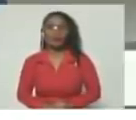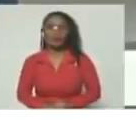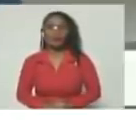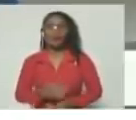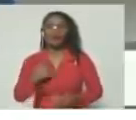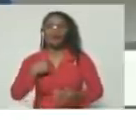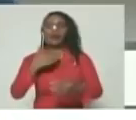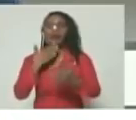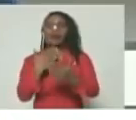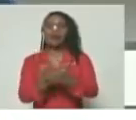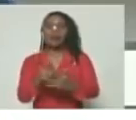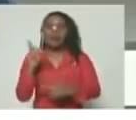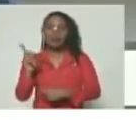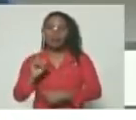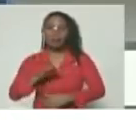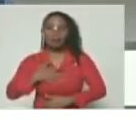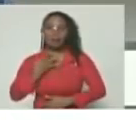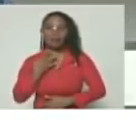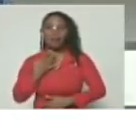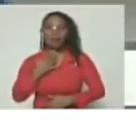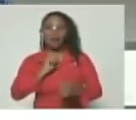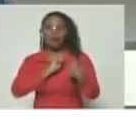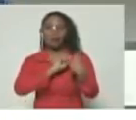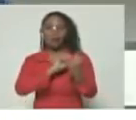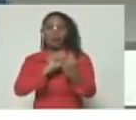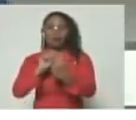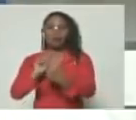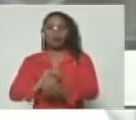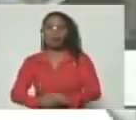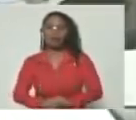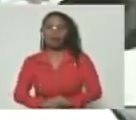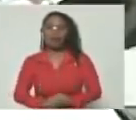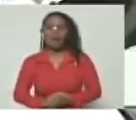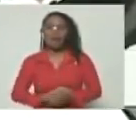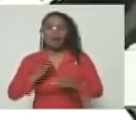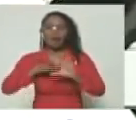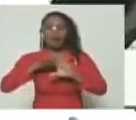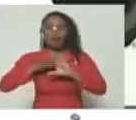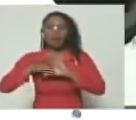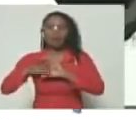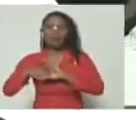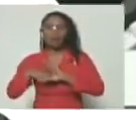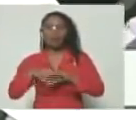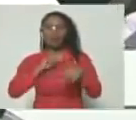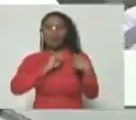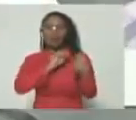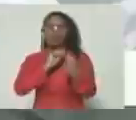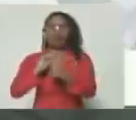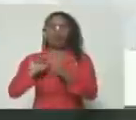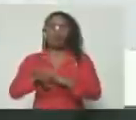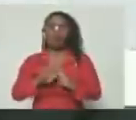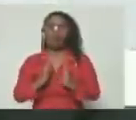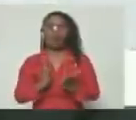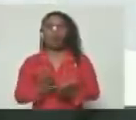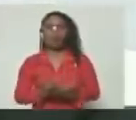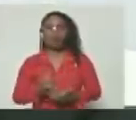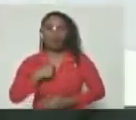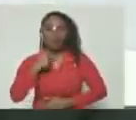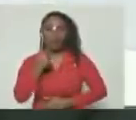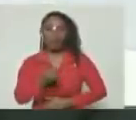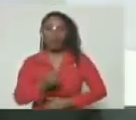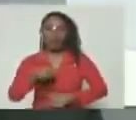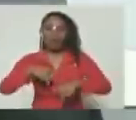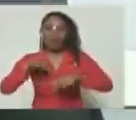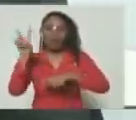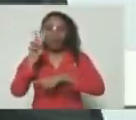Agradezco esta posibilidad de diálogo. A los que hablan de diálogo en el mundo, les digo, en